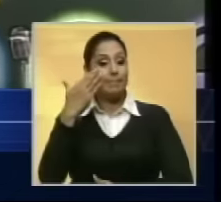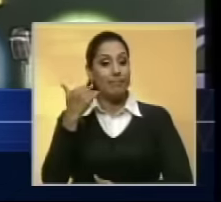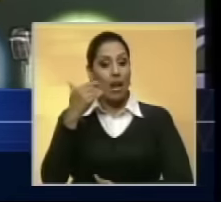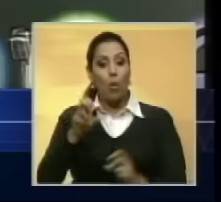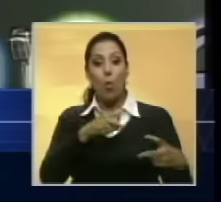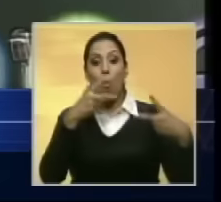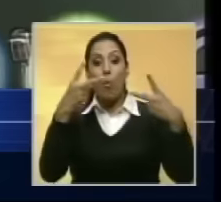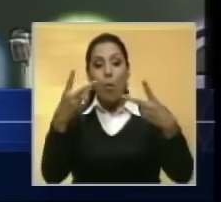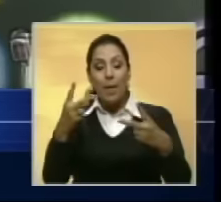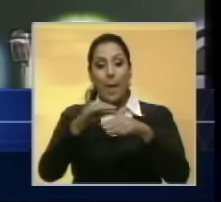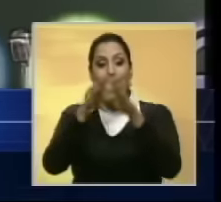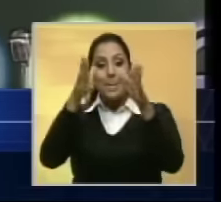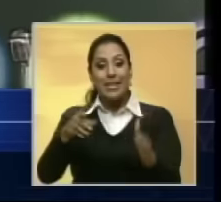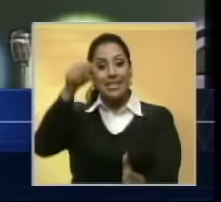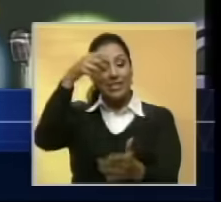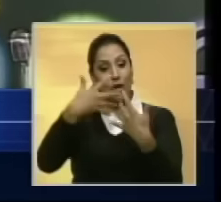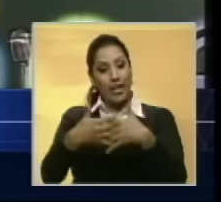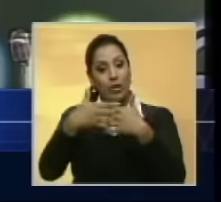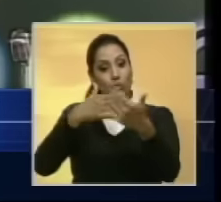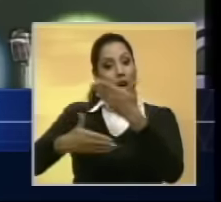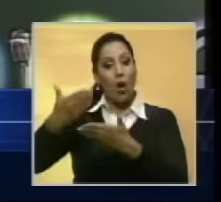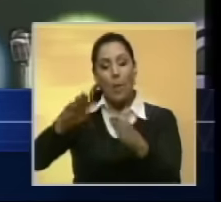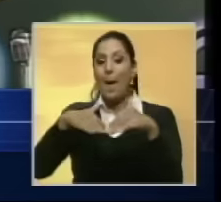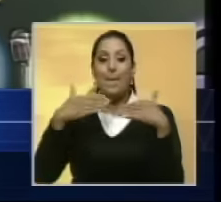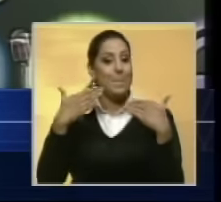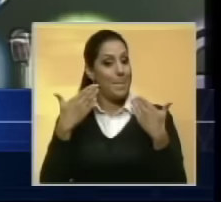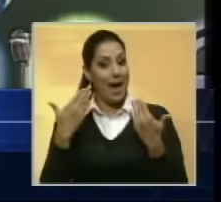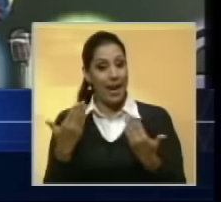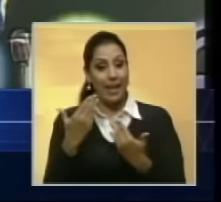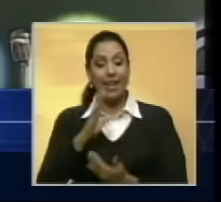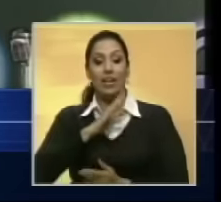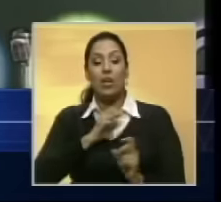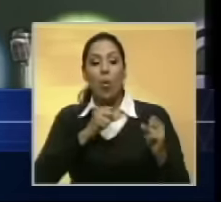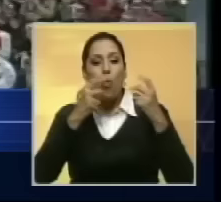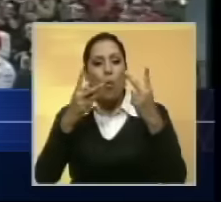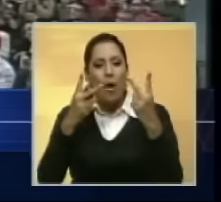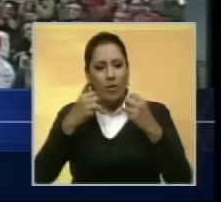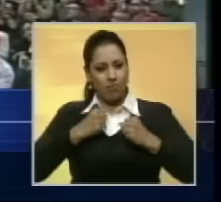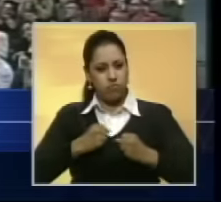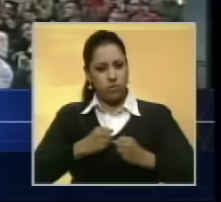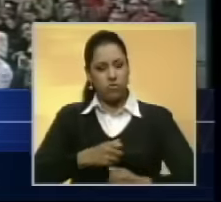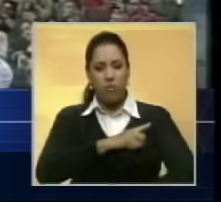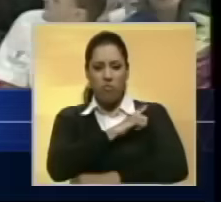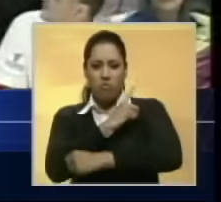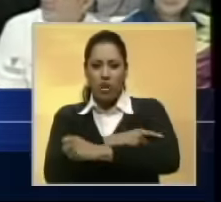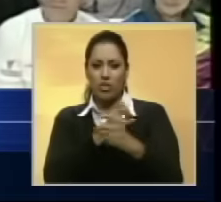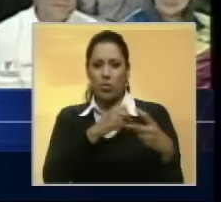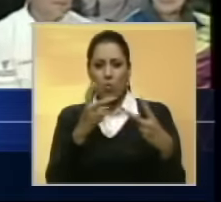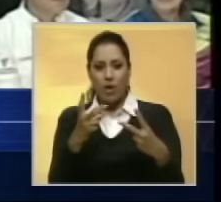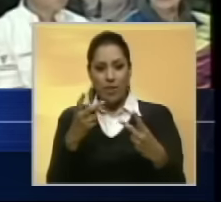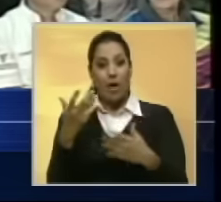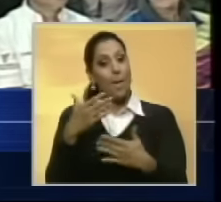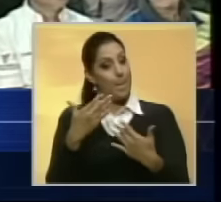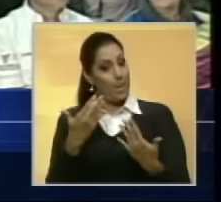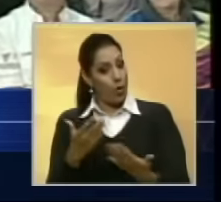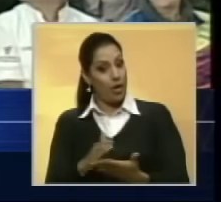como nuevo ministro de Industria y Comercio, para que venga con nuevos bríos, con nueva fuerza. Por